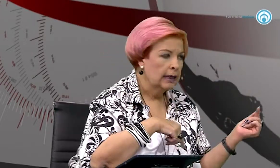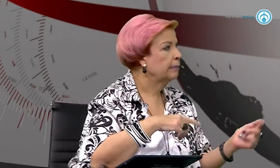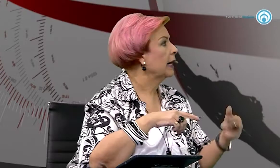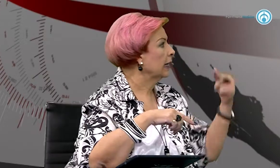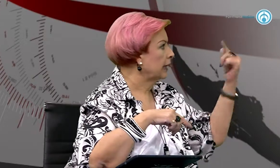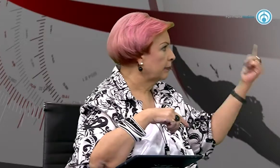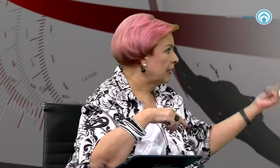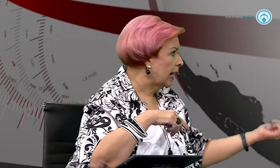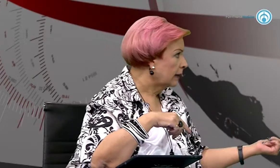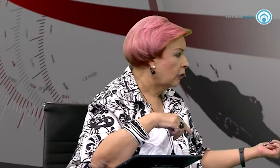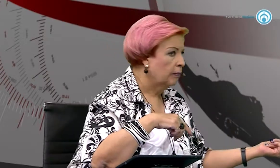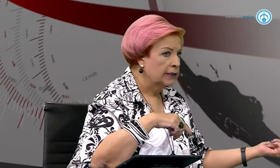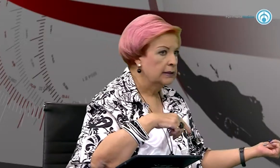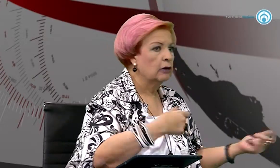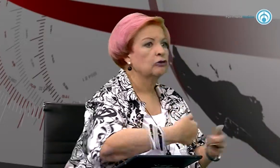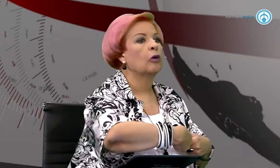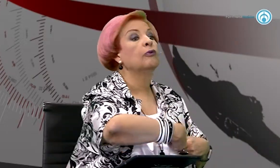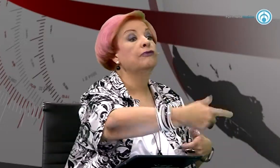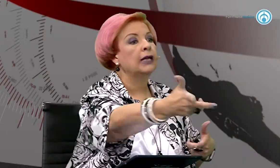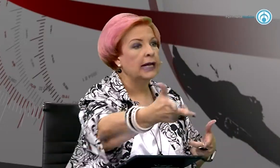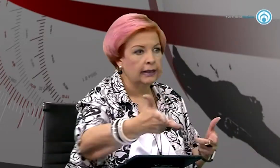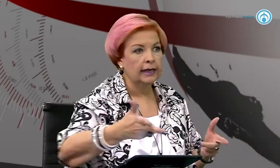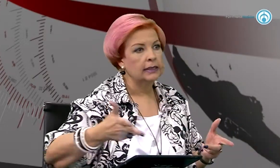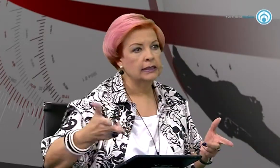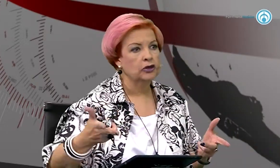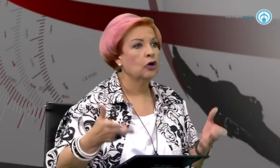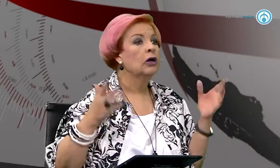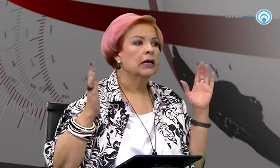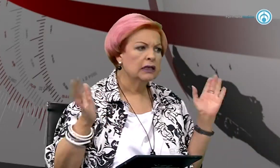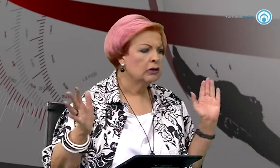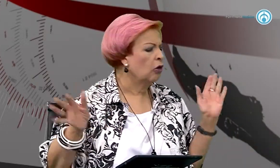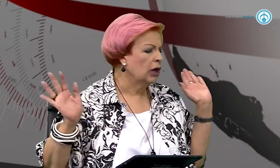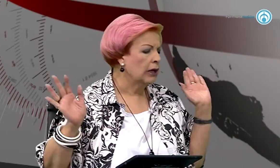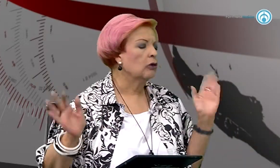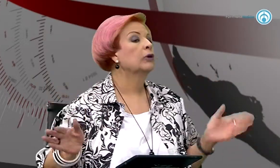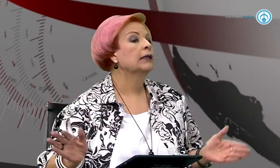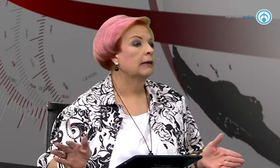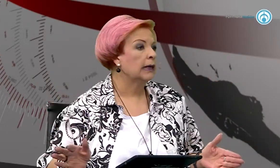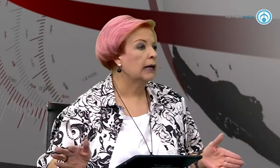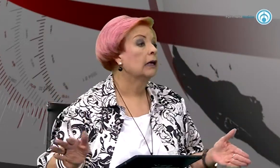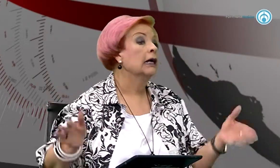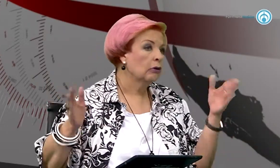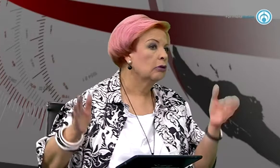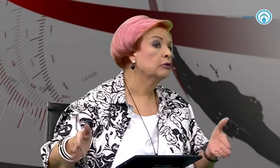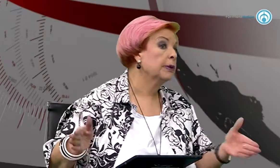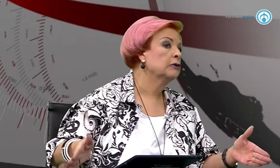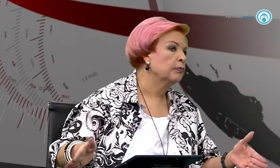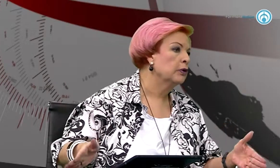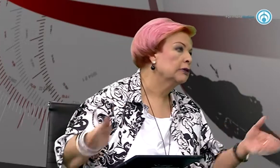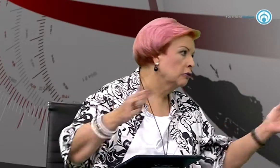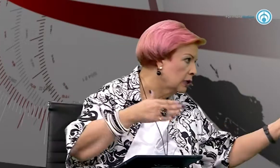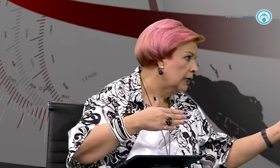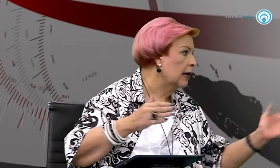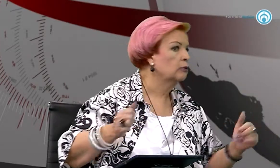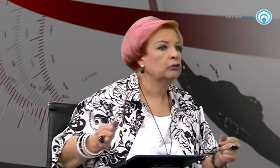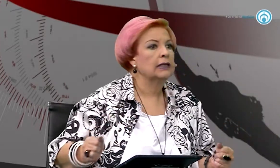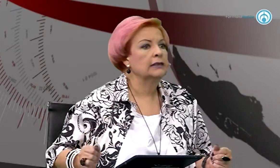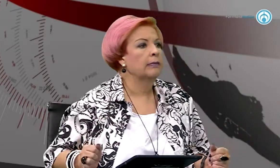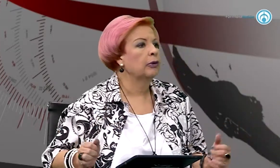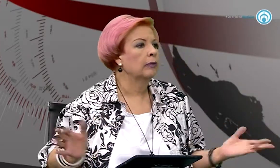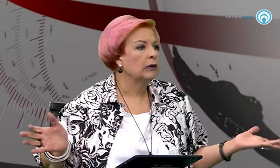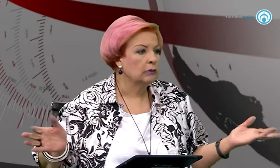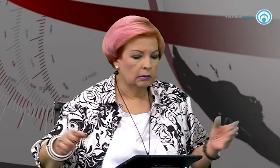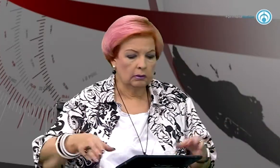ayer Para terminar de convencerlos Como un filete Que les echó Les dijo Que yo voy a trabajar Con los presupuestos Que ya